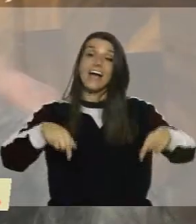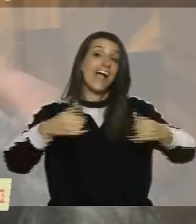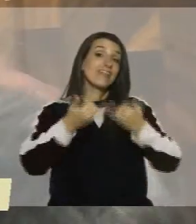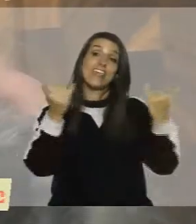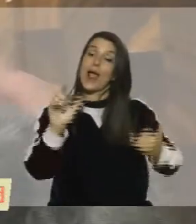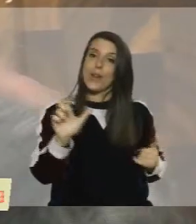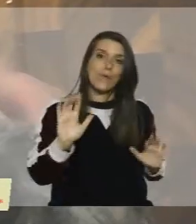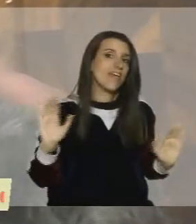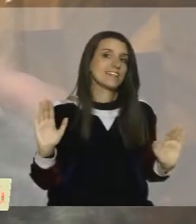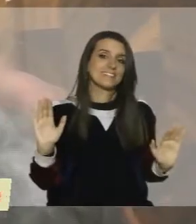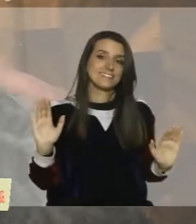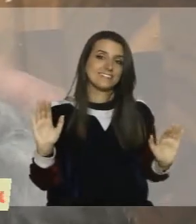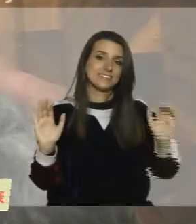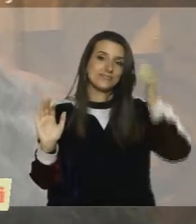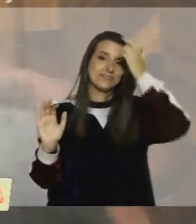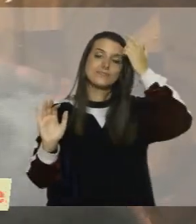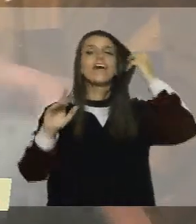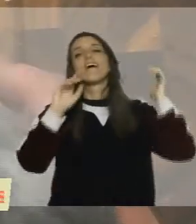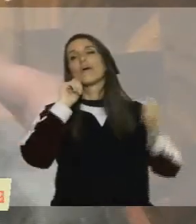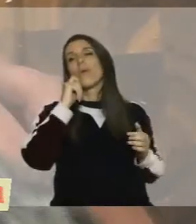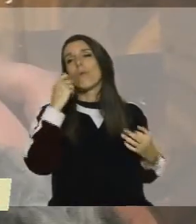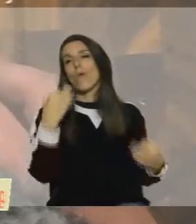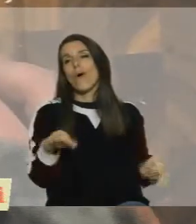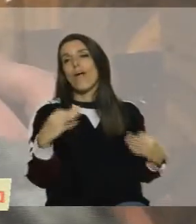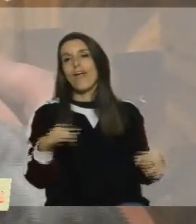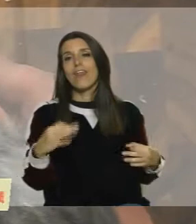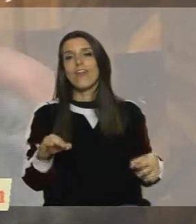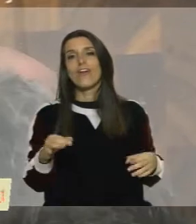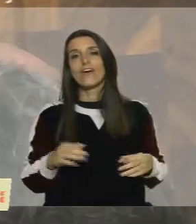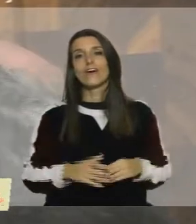favor. Mirá qué bueno.